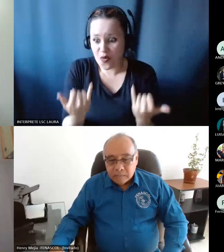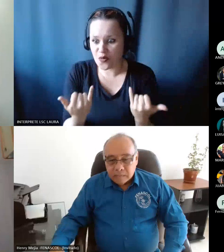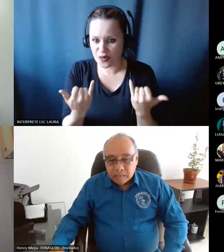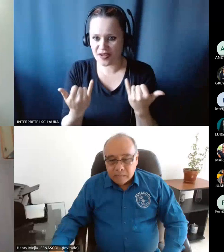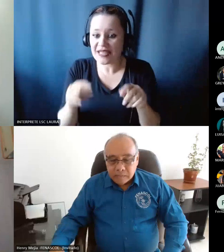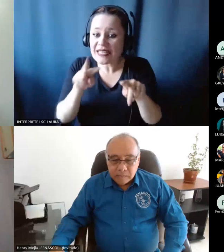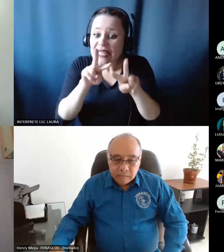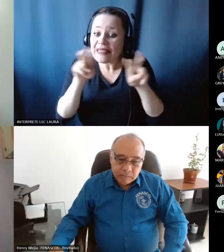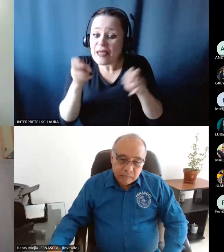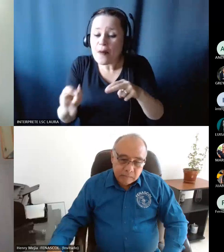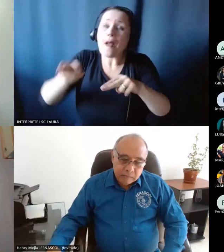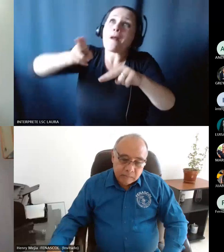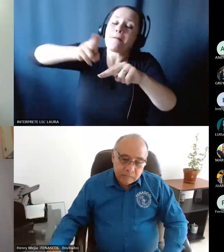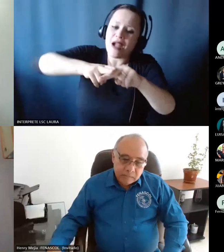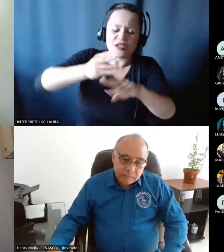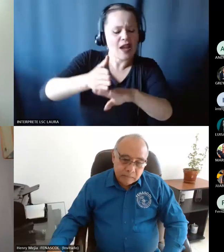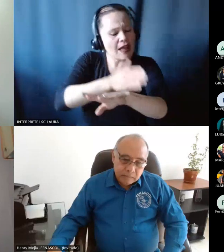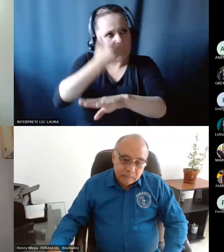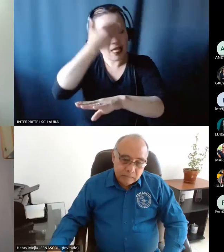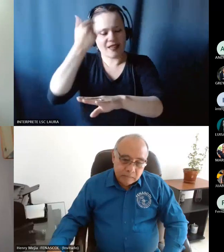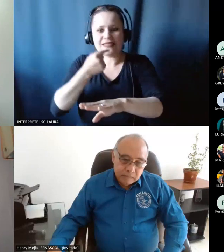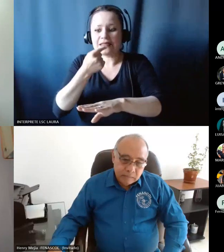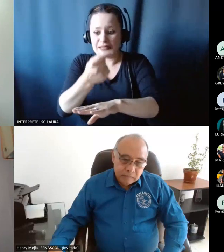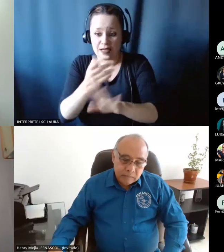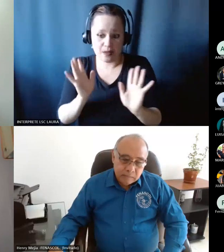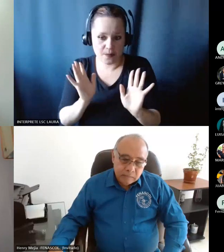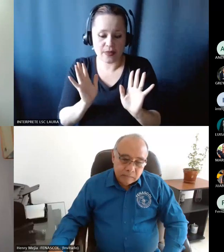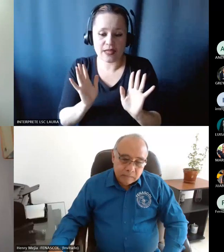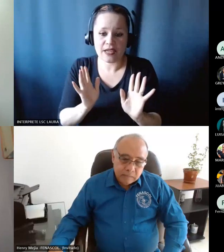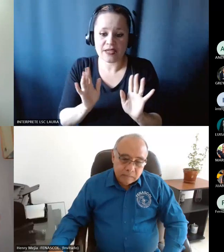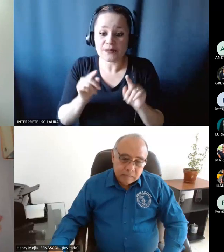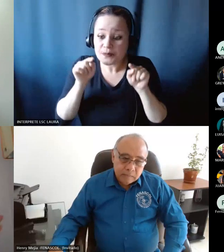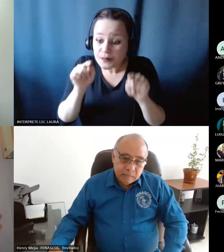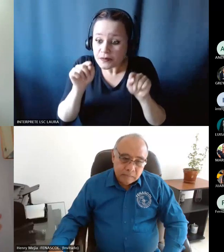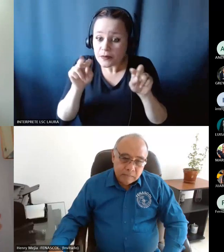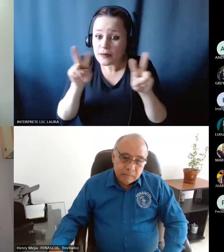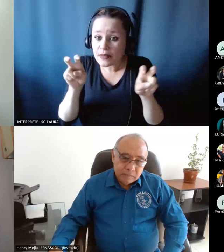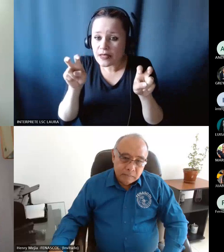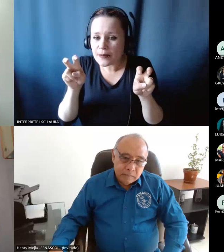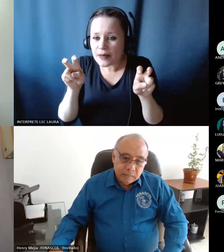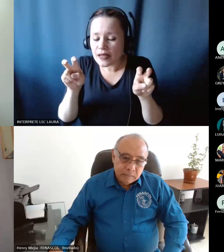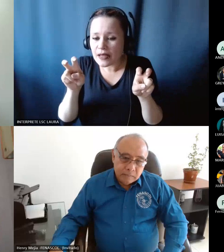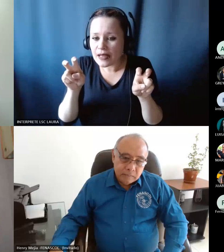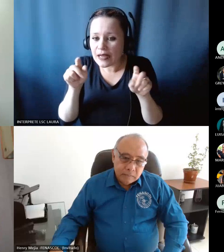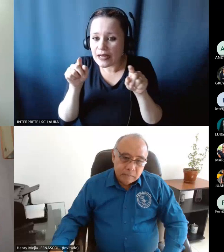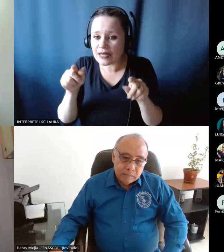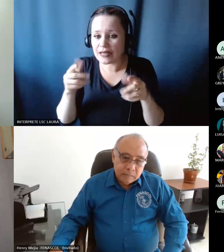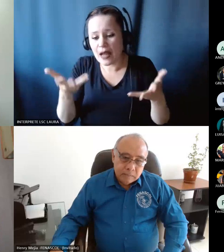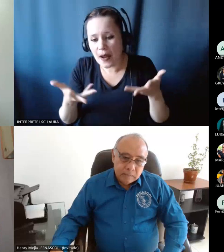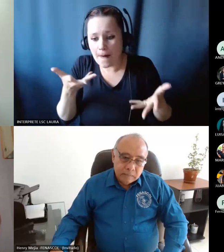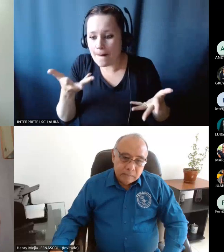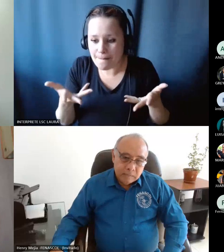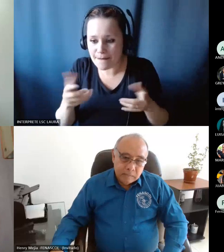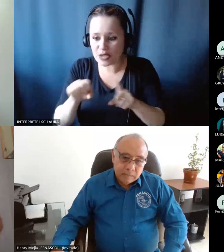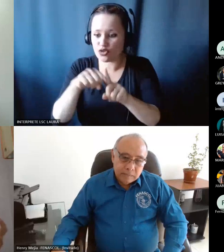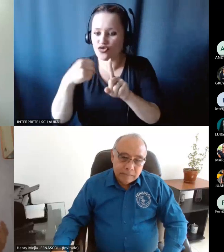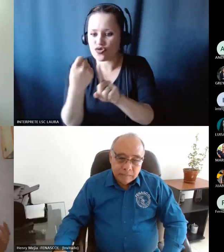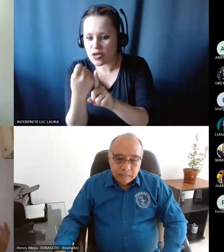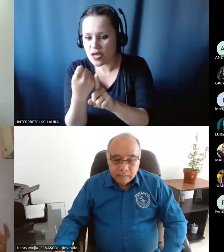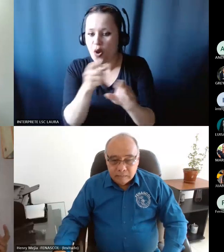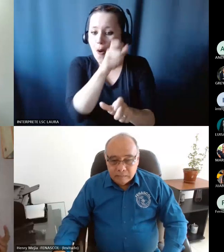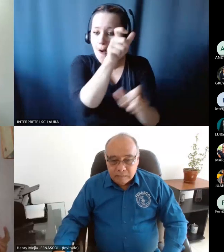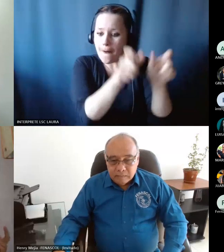adicional que que se me pasaba hace un rato la la ahora la la sociedad la gente pues